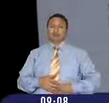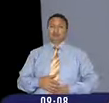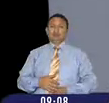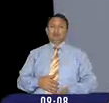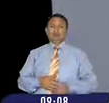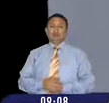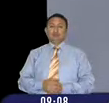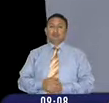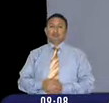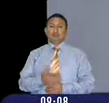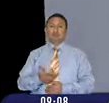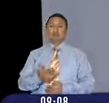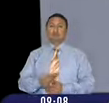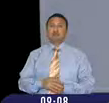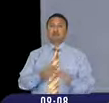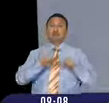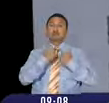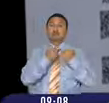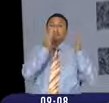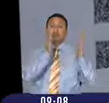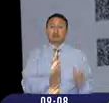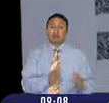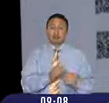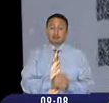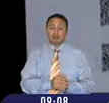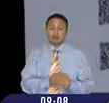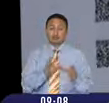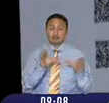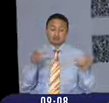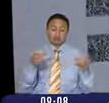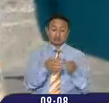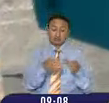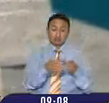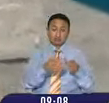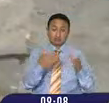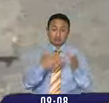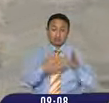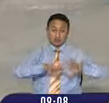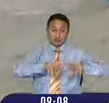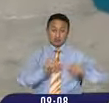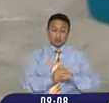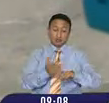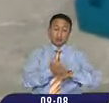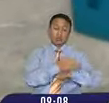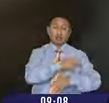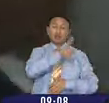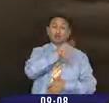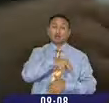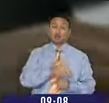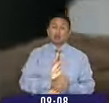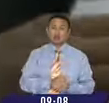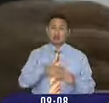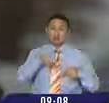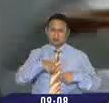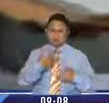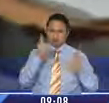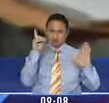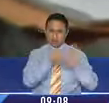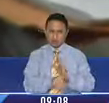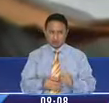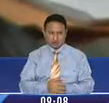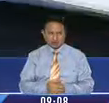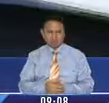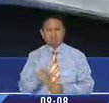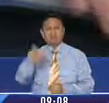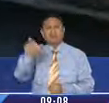La investigación, explican los legisladores integrantes del Frente Parlamentario Anticorrupción, inició hace 2 meses, donde recibieron denuncias de presuntos